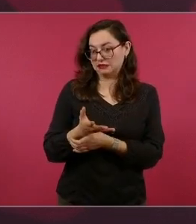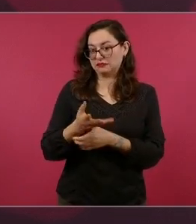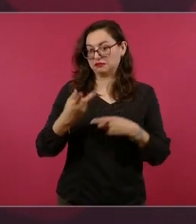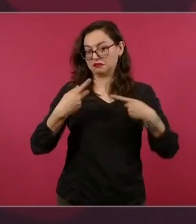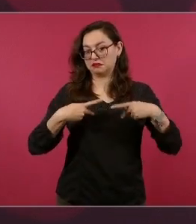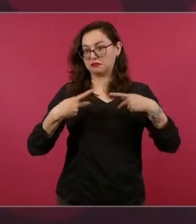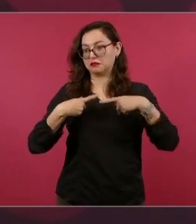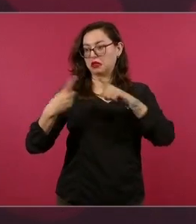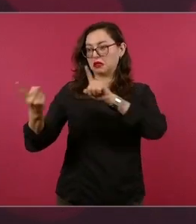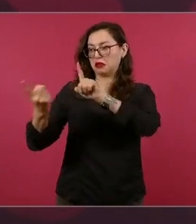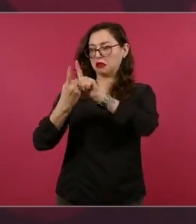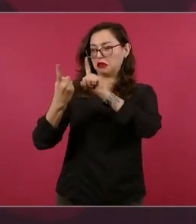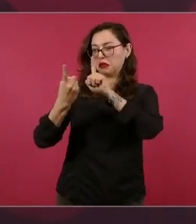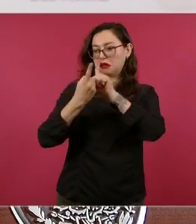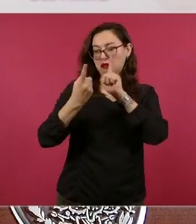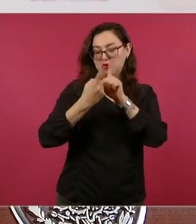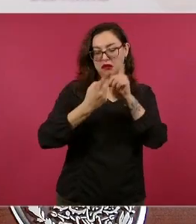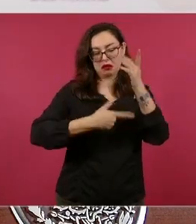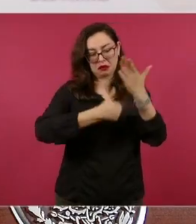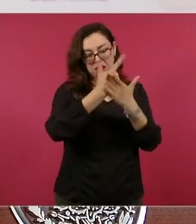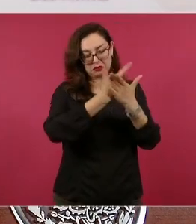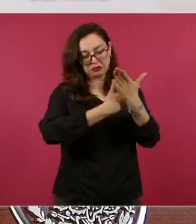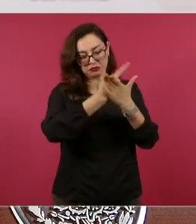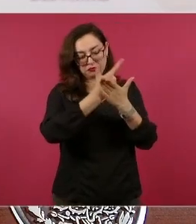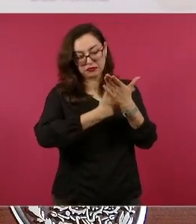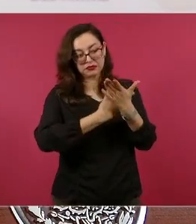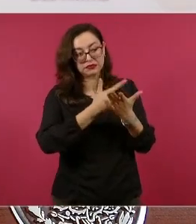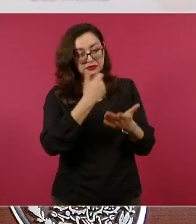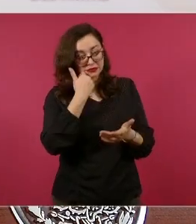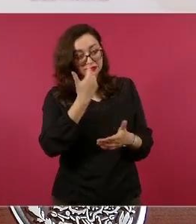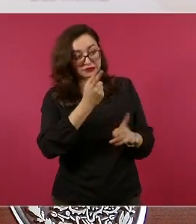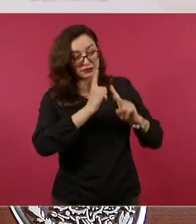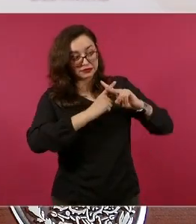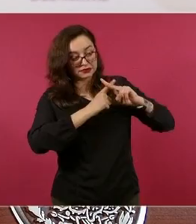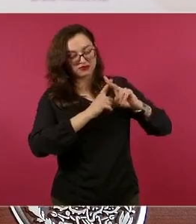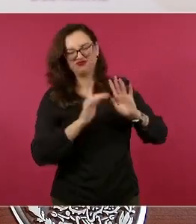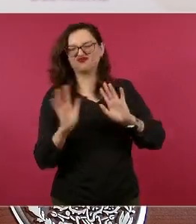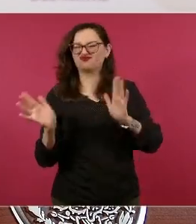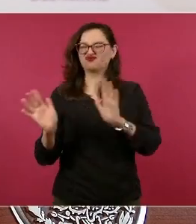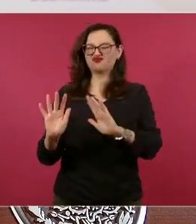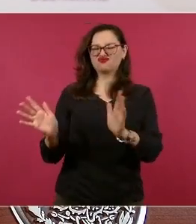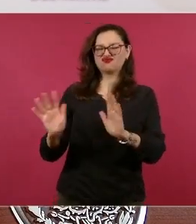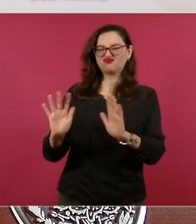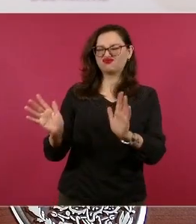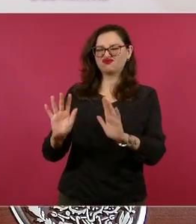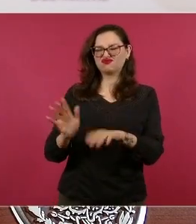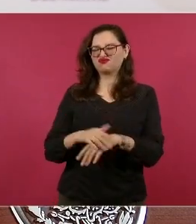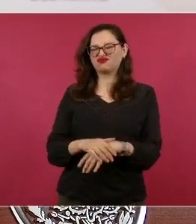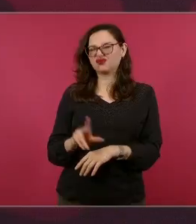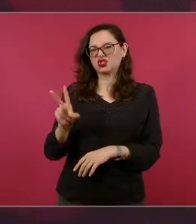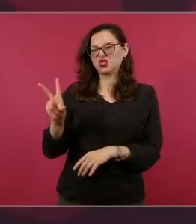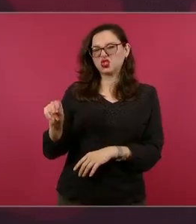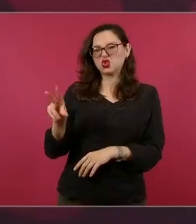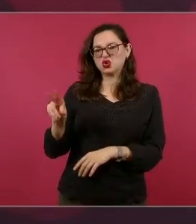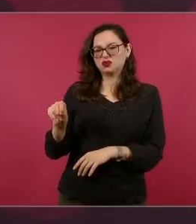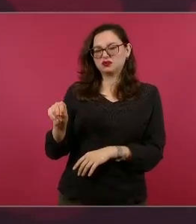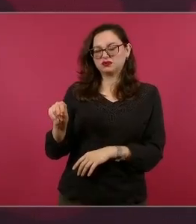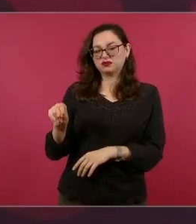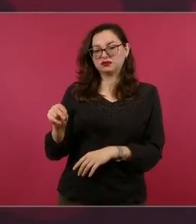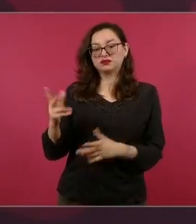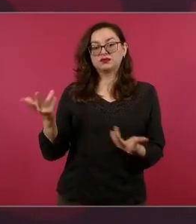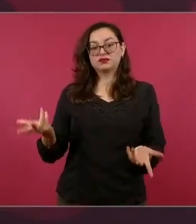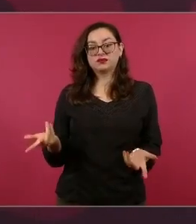pues hay muchos que no quieren contestar, que no responden, y todos esos los